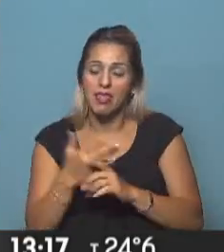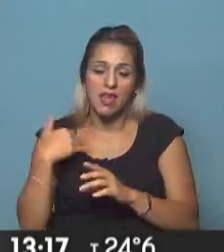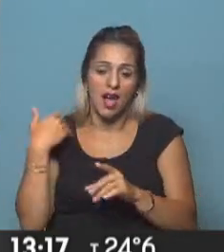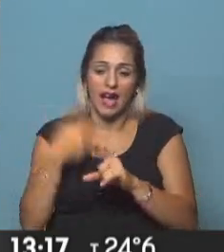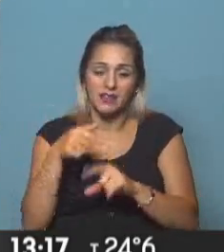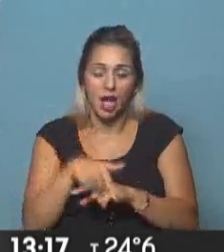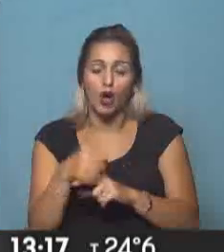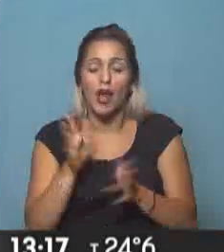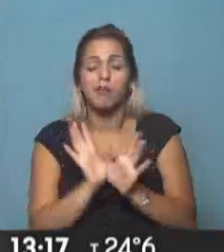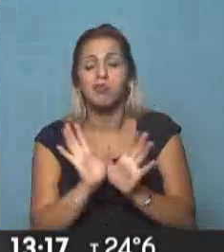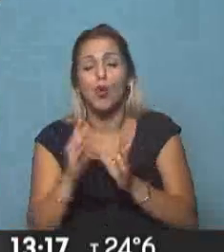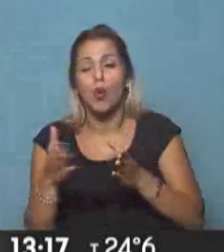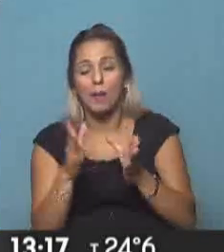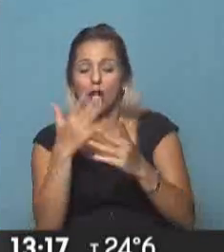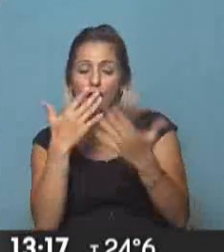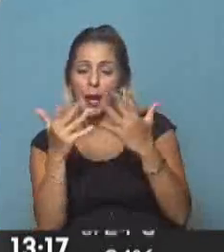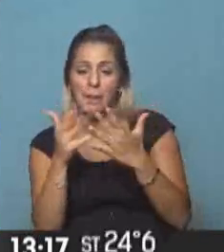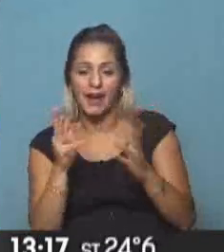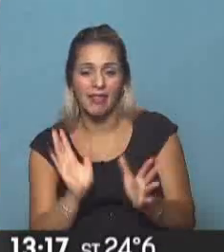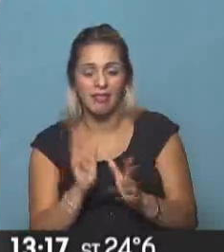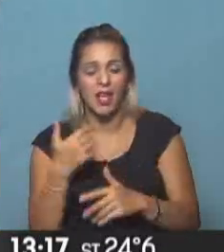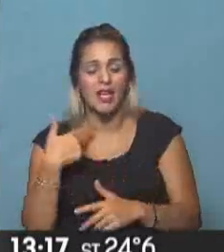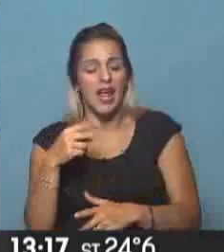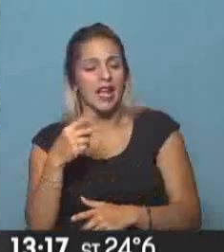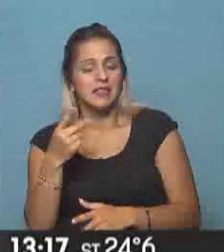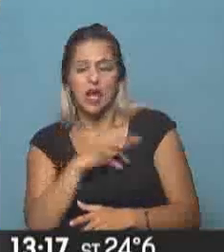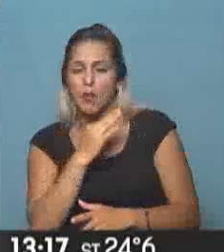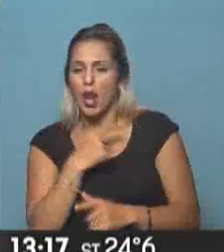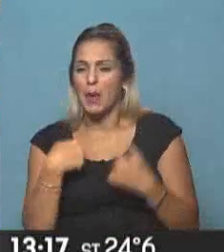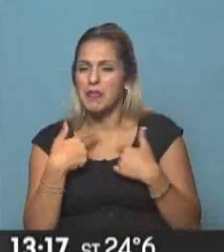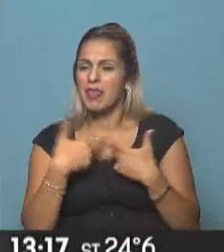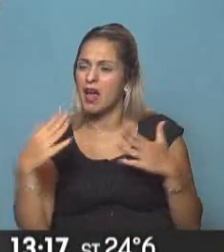que cruza nuestra vida en dos y que nos tiene unidos